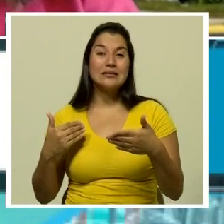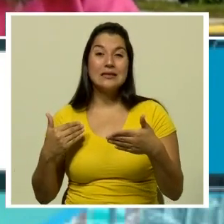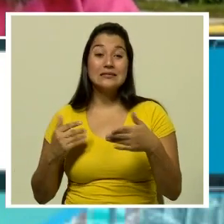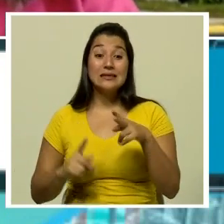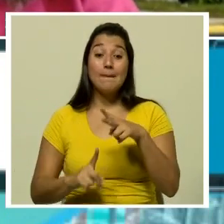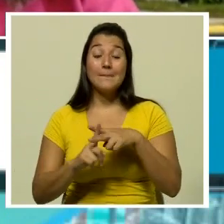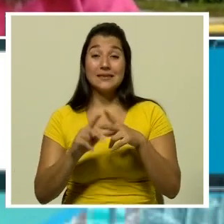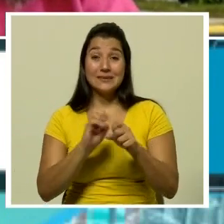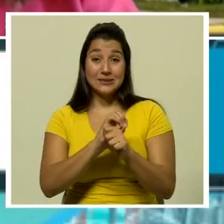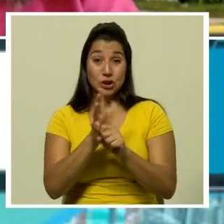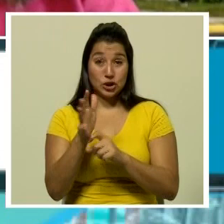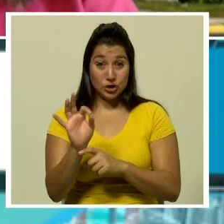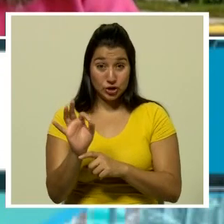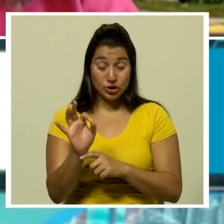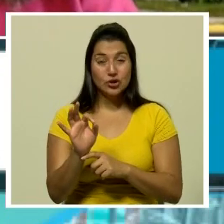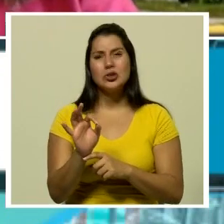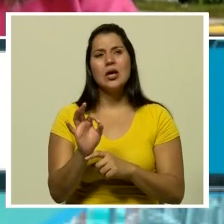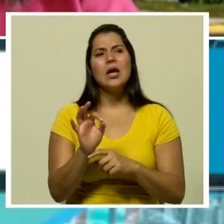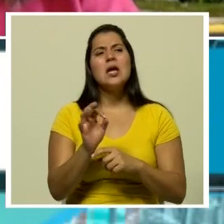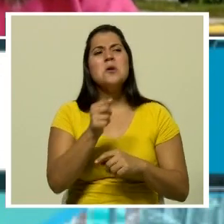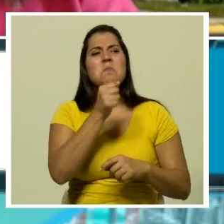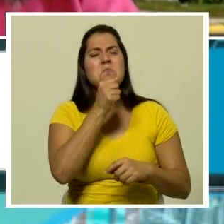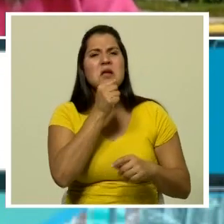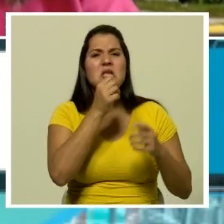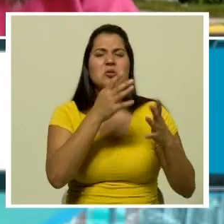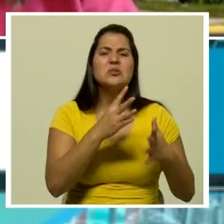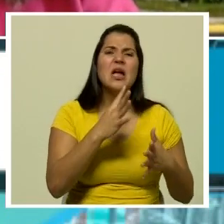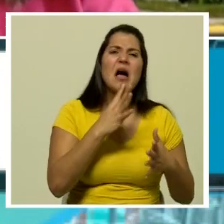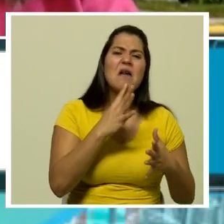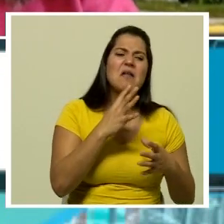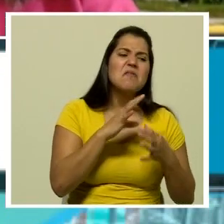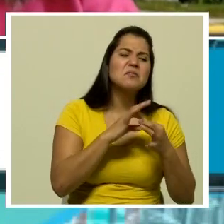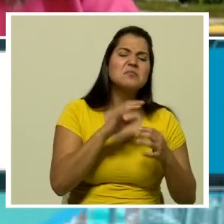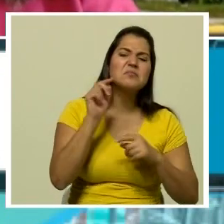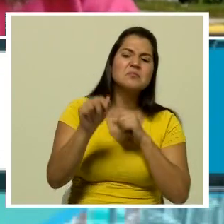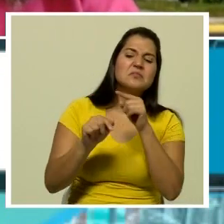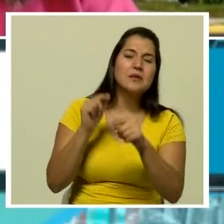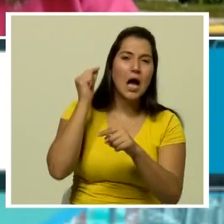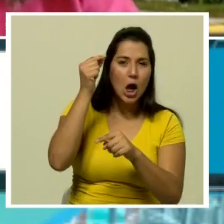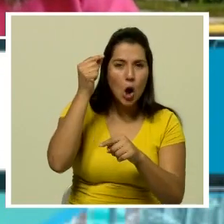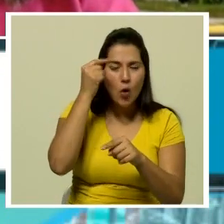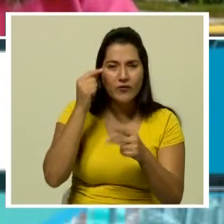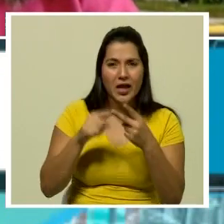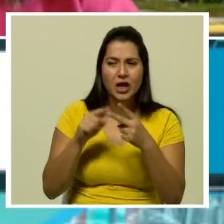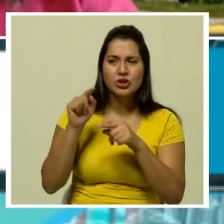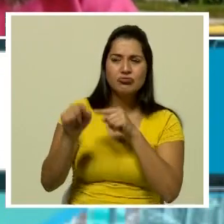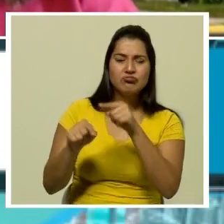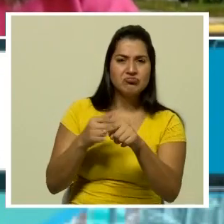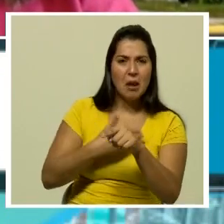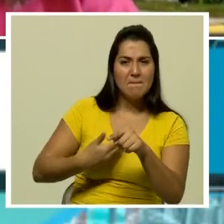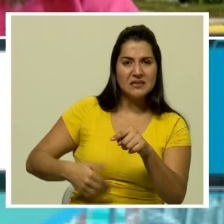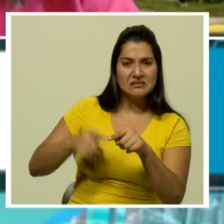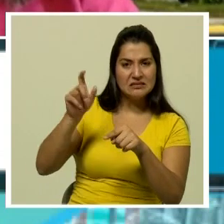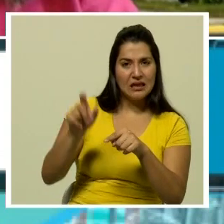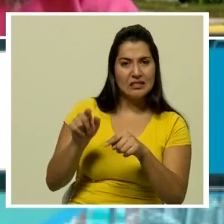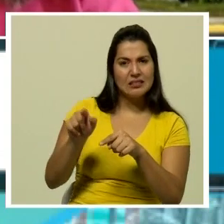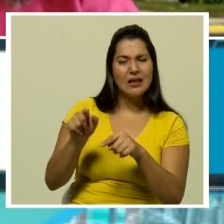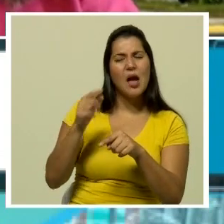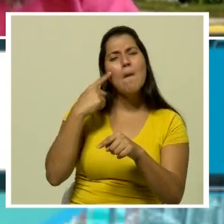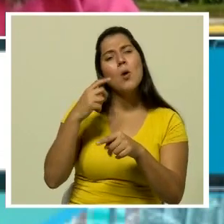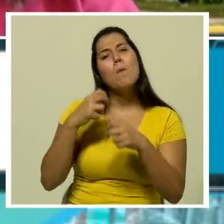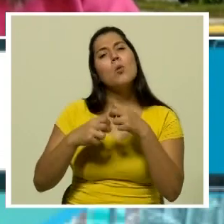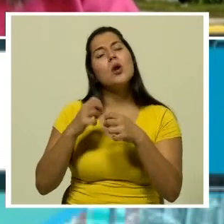la pandemia, el discurso de los medios era muy crítico hacia el gobierno y al presidente por todo el escándalo de la